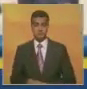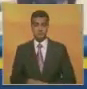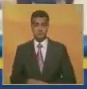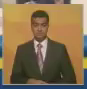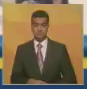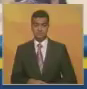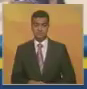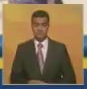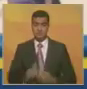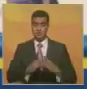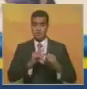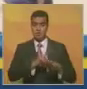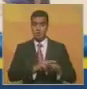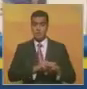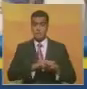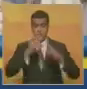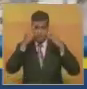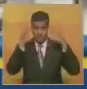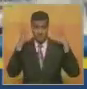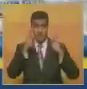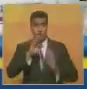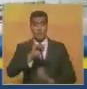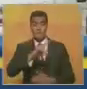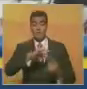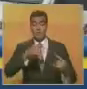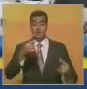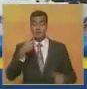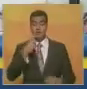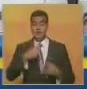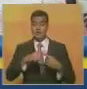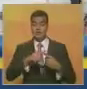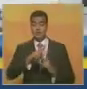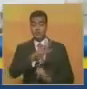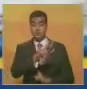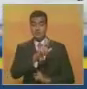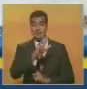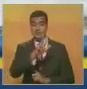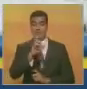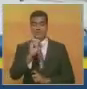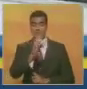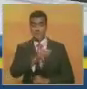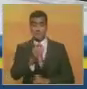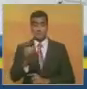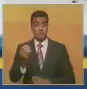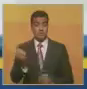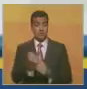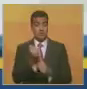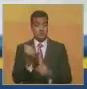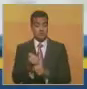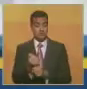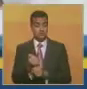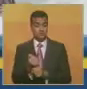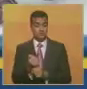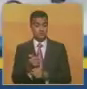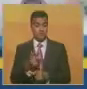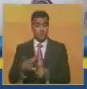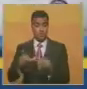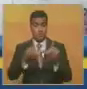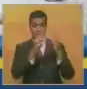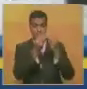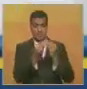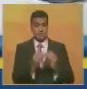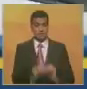los médicos enfermeros vialistas y otros 330 personas trabajando en el área de